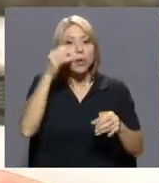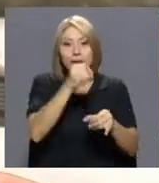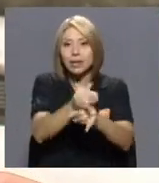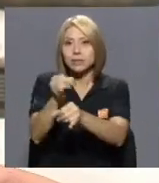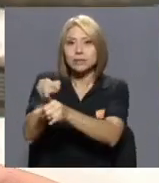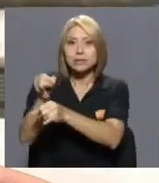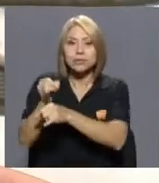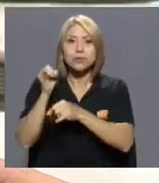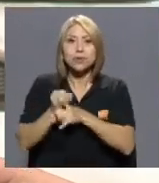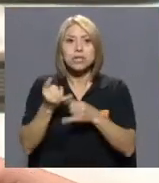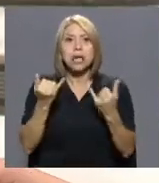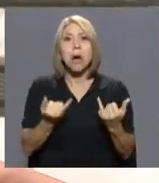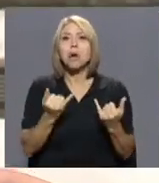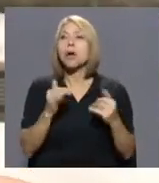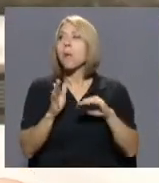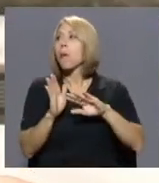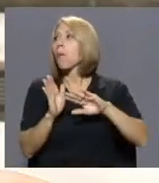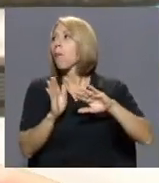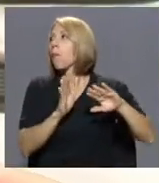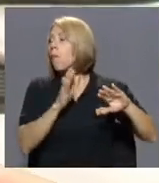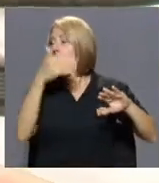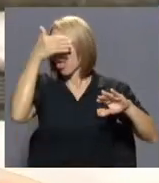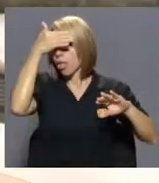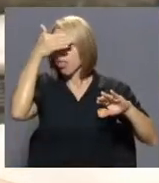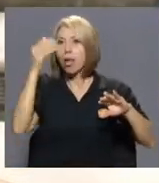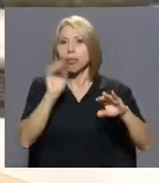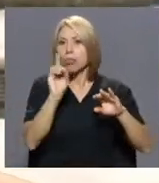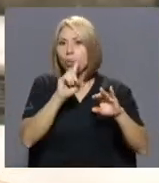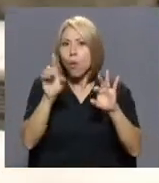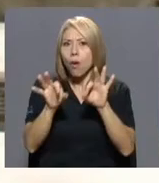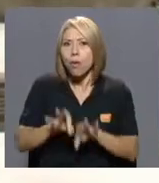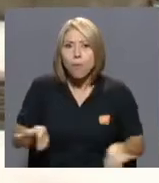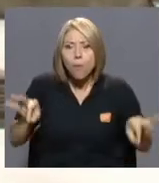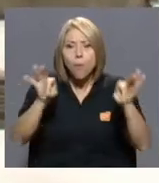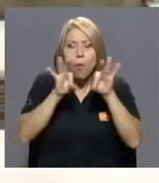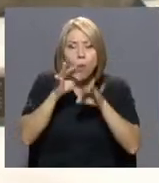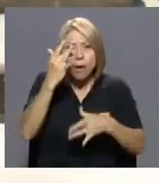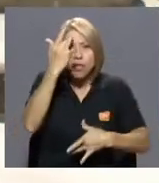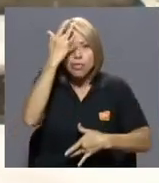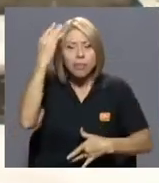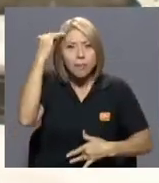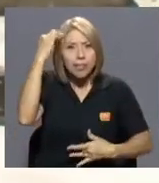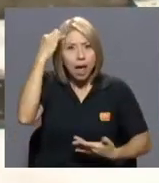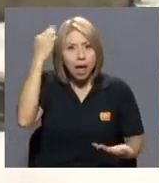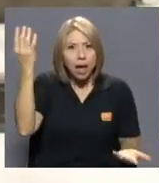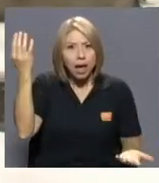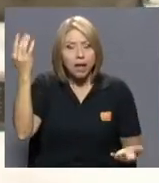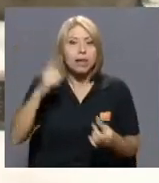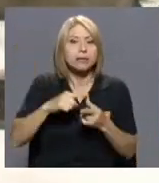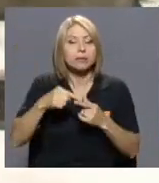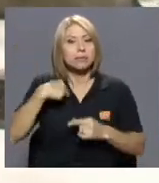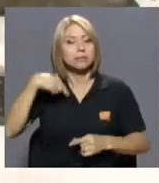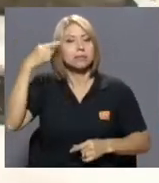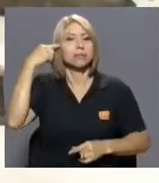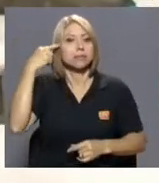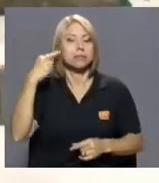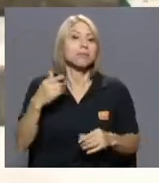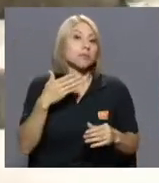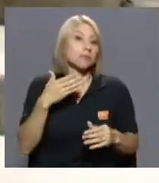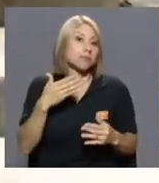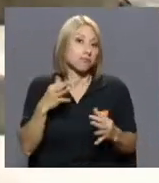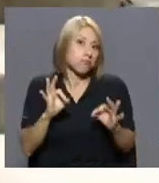que lo tienen abandonado. ¿Verdad? Nadie le da tanta importancia a lo que son enfermedades mentales, ¿verdad? Entonces yo pienso que sería